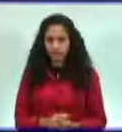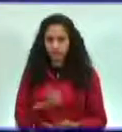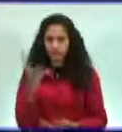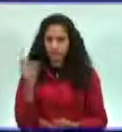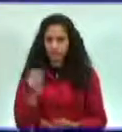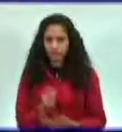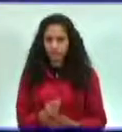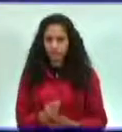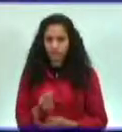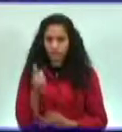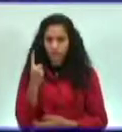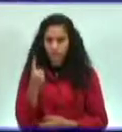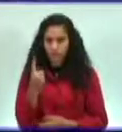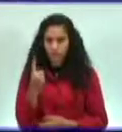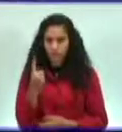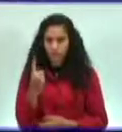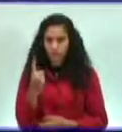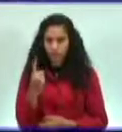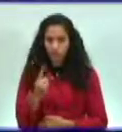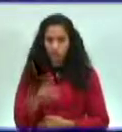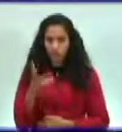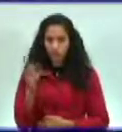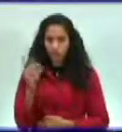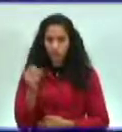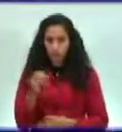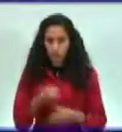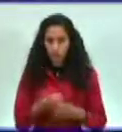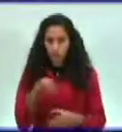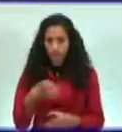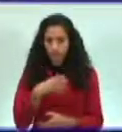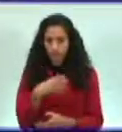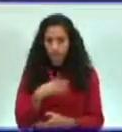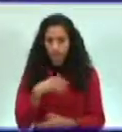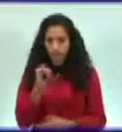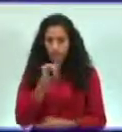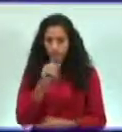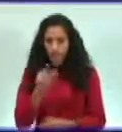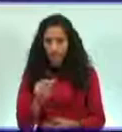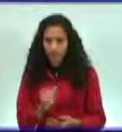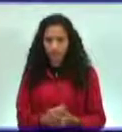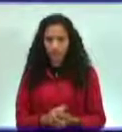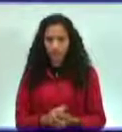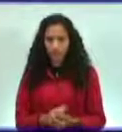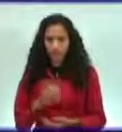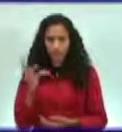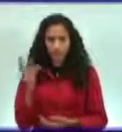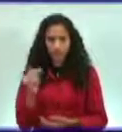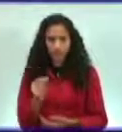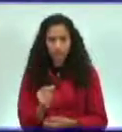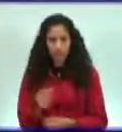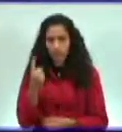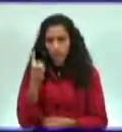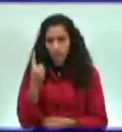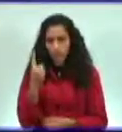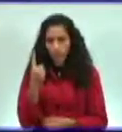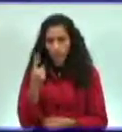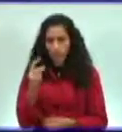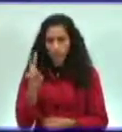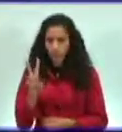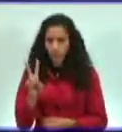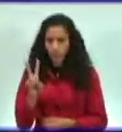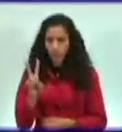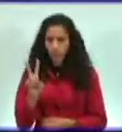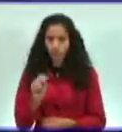Contemos, uno. ¿Cuántos vasos tenemos a la izquierda? Contemos, uno y